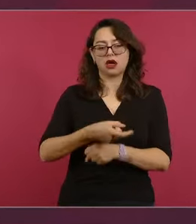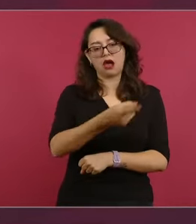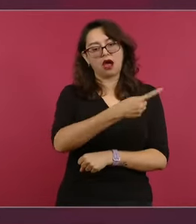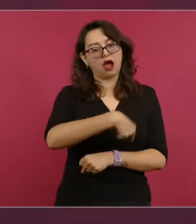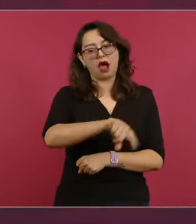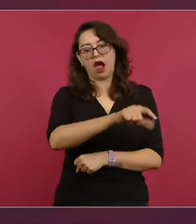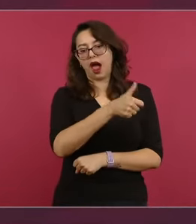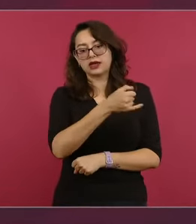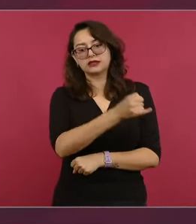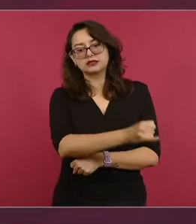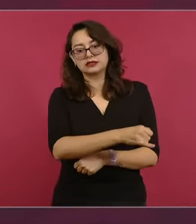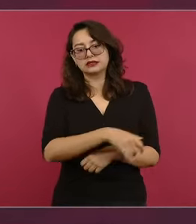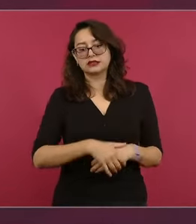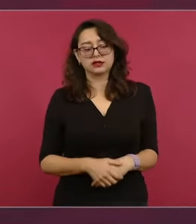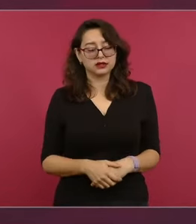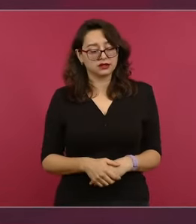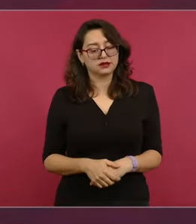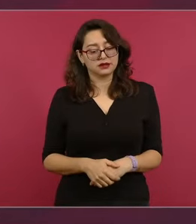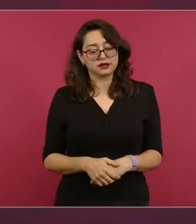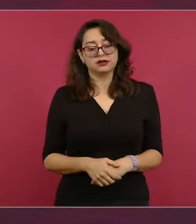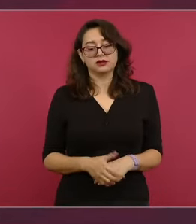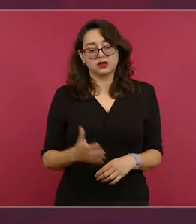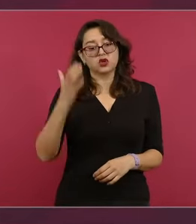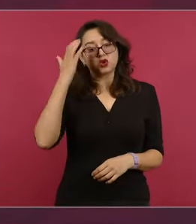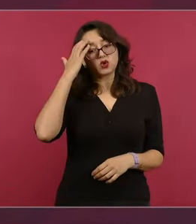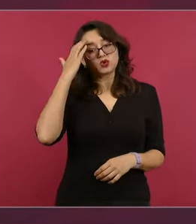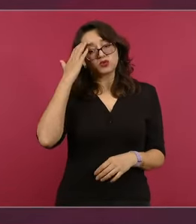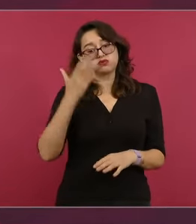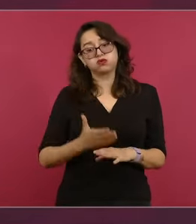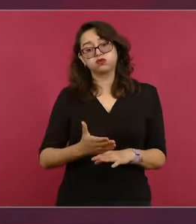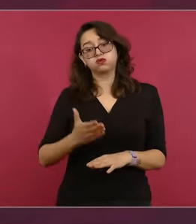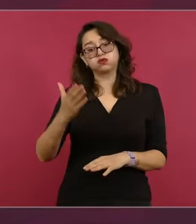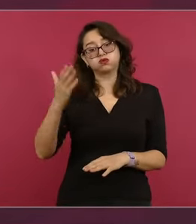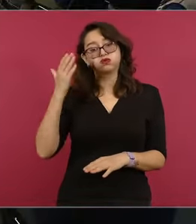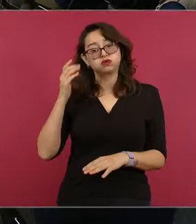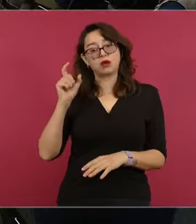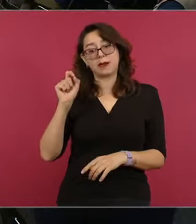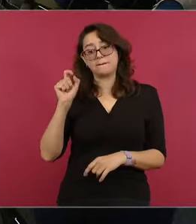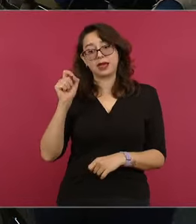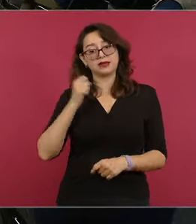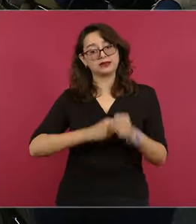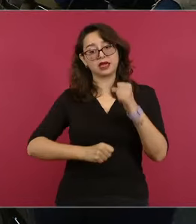Conozco este caso desde hace como 20 años. Así es.